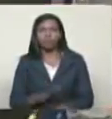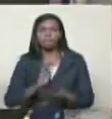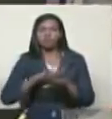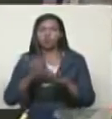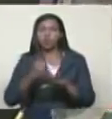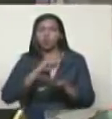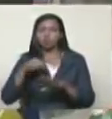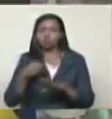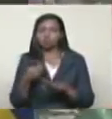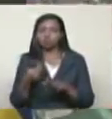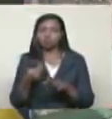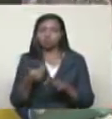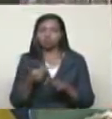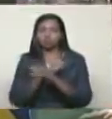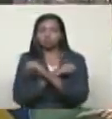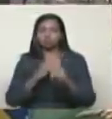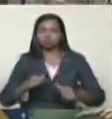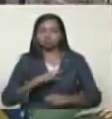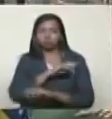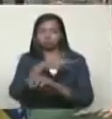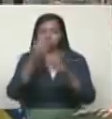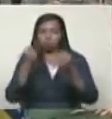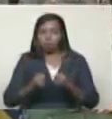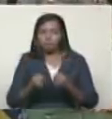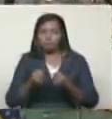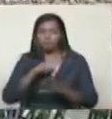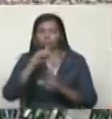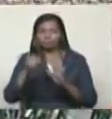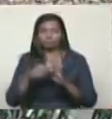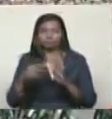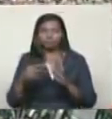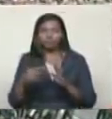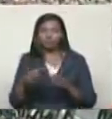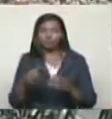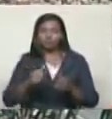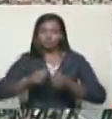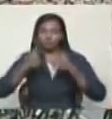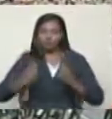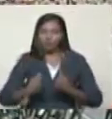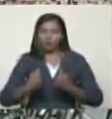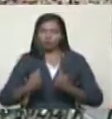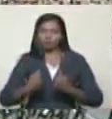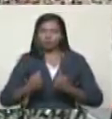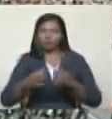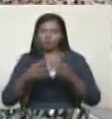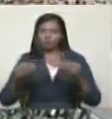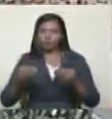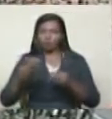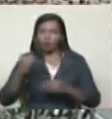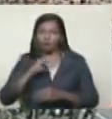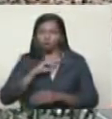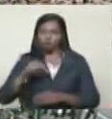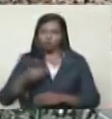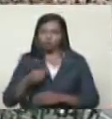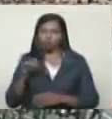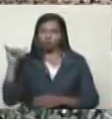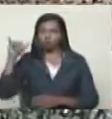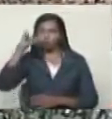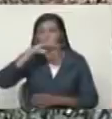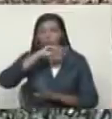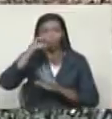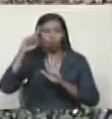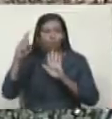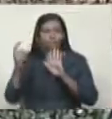un ejército completo, poderoso. Una armada completa y poderosa, una aviación